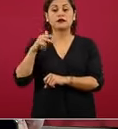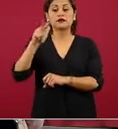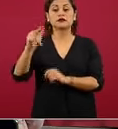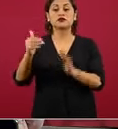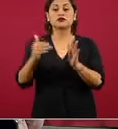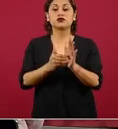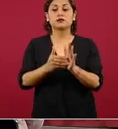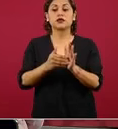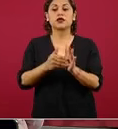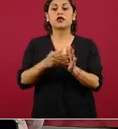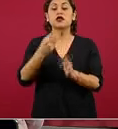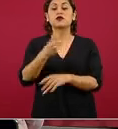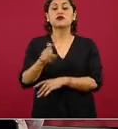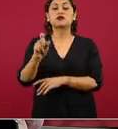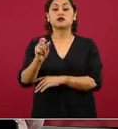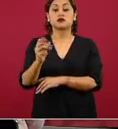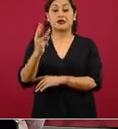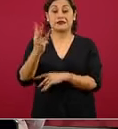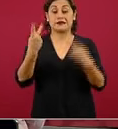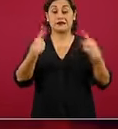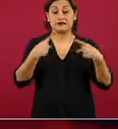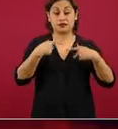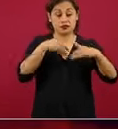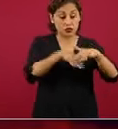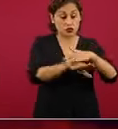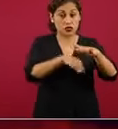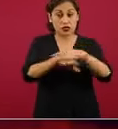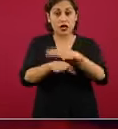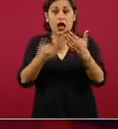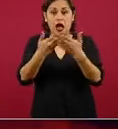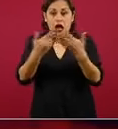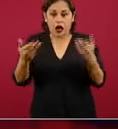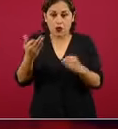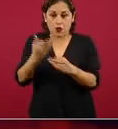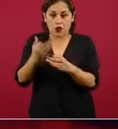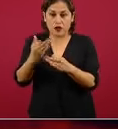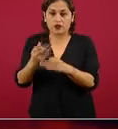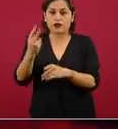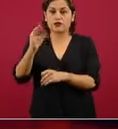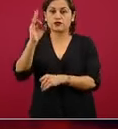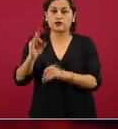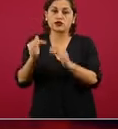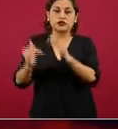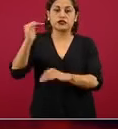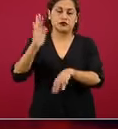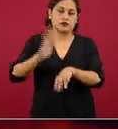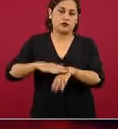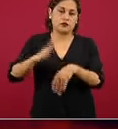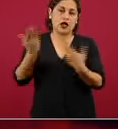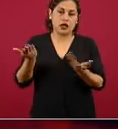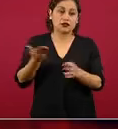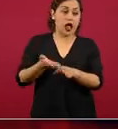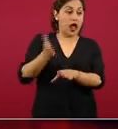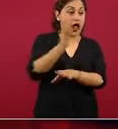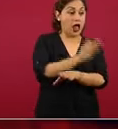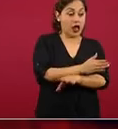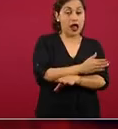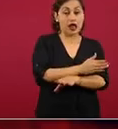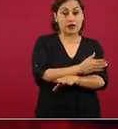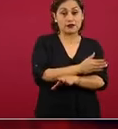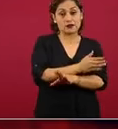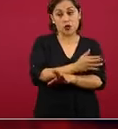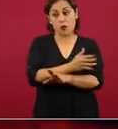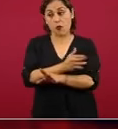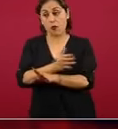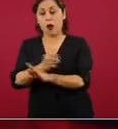18,223 pacientes. En este momento, ahora tenemos un 2% más de lo que logramos o lo que